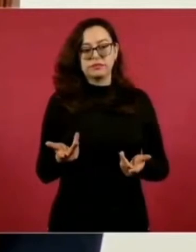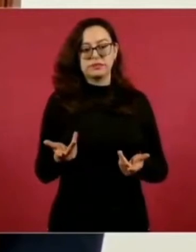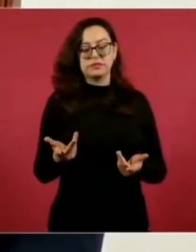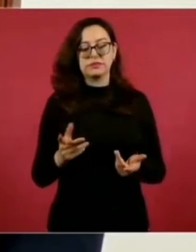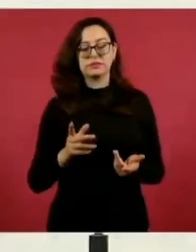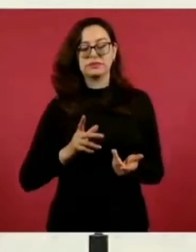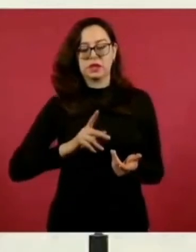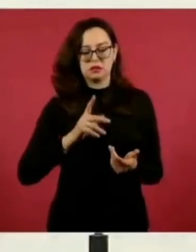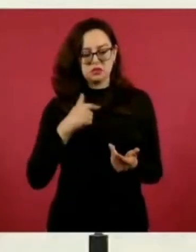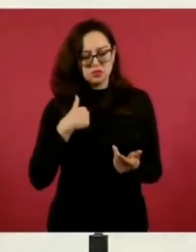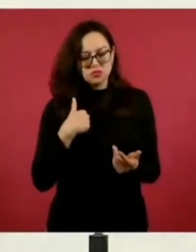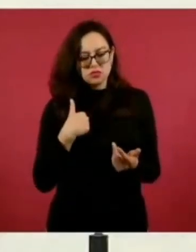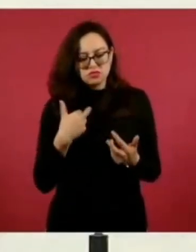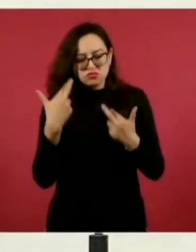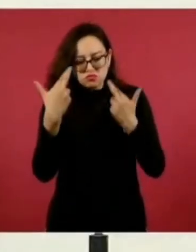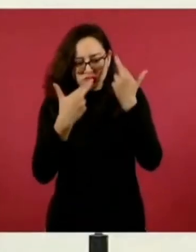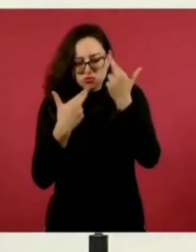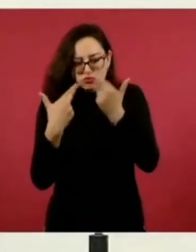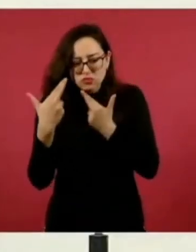elementos para sostener